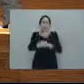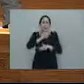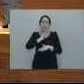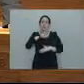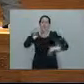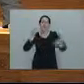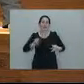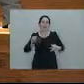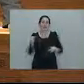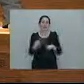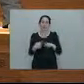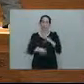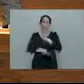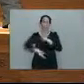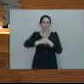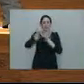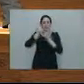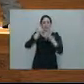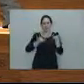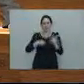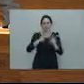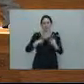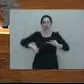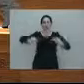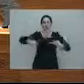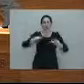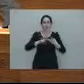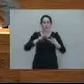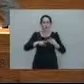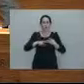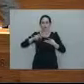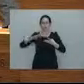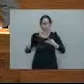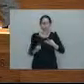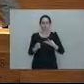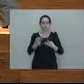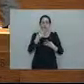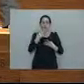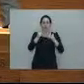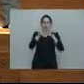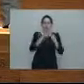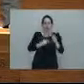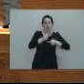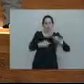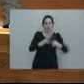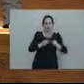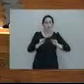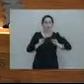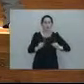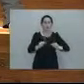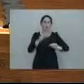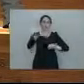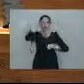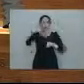los suministros básicos de electricidad, de gas natural, gas butano, para todos los hogares con poder adquisitivo reducido y, en particular, para aquellas familias en riesgo de exclusión